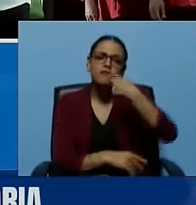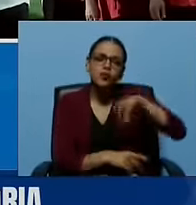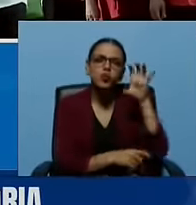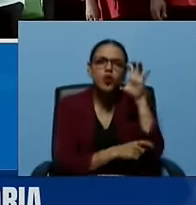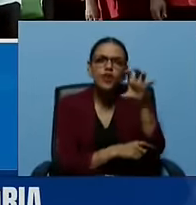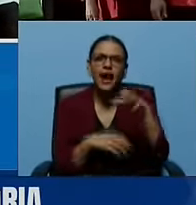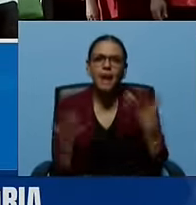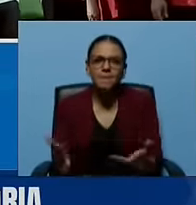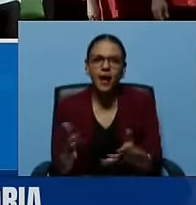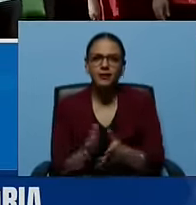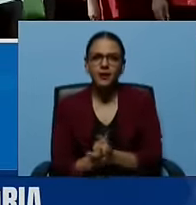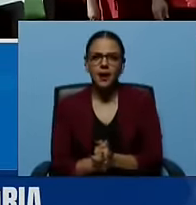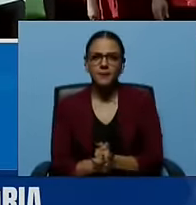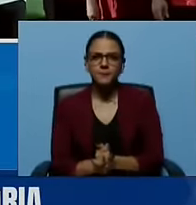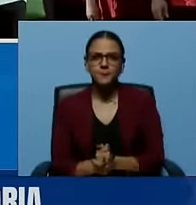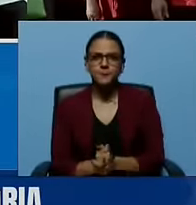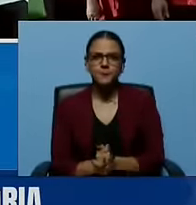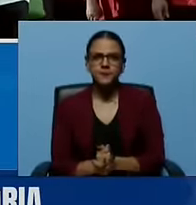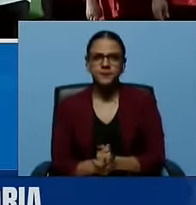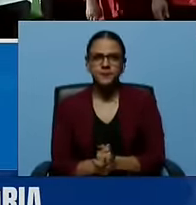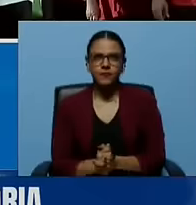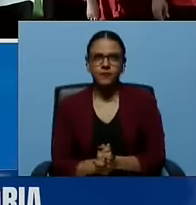patria.